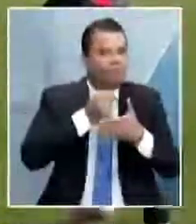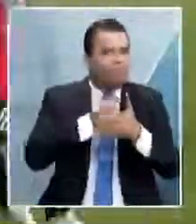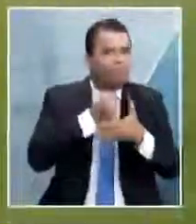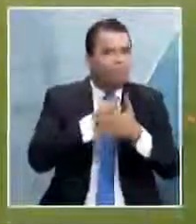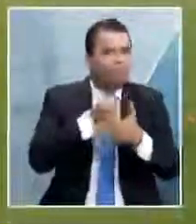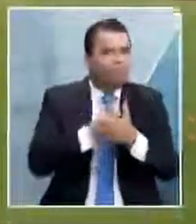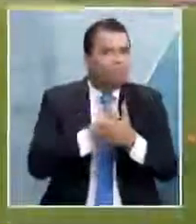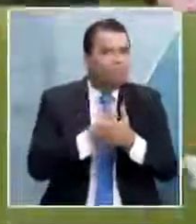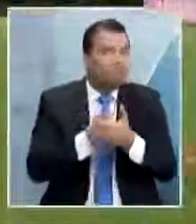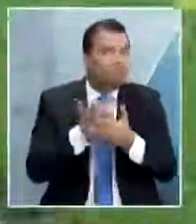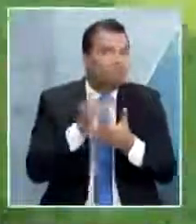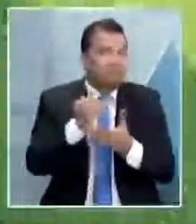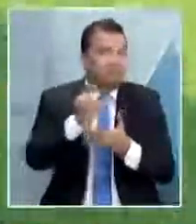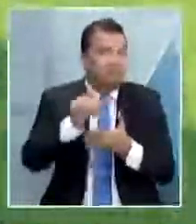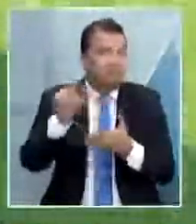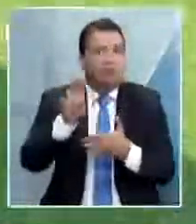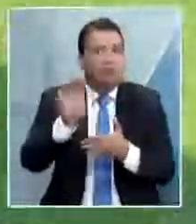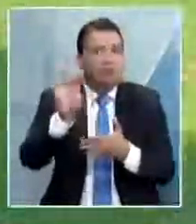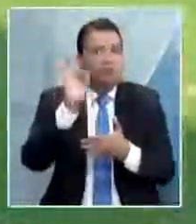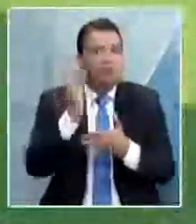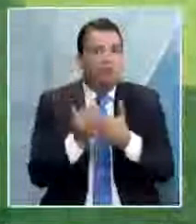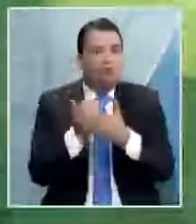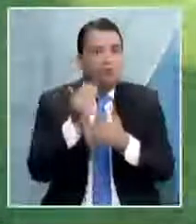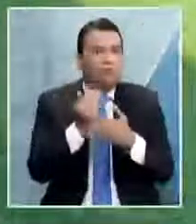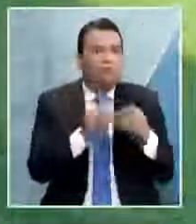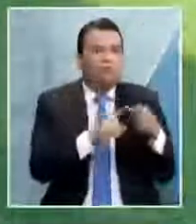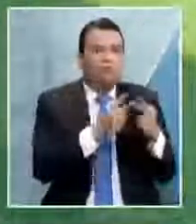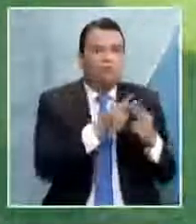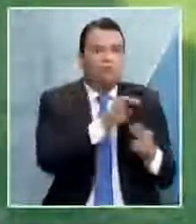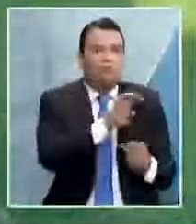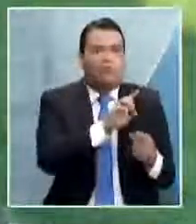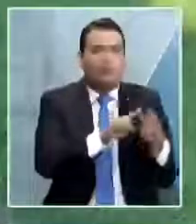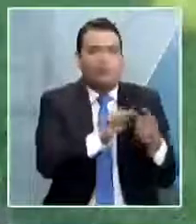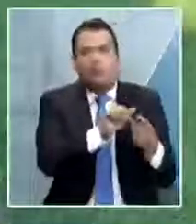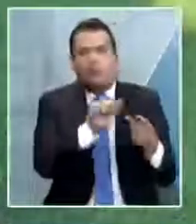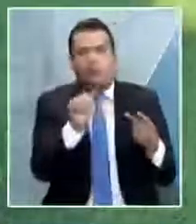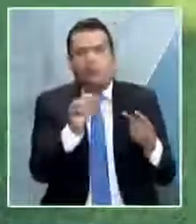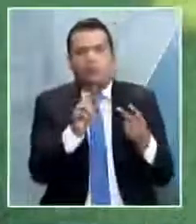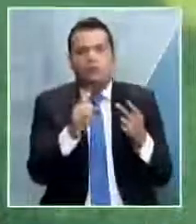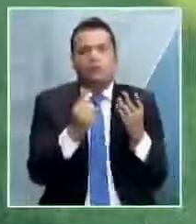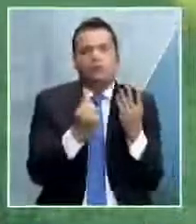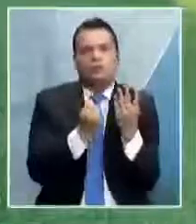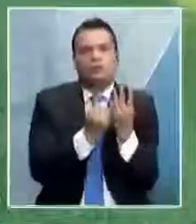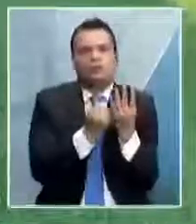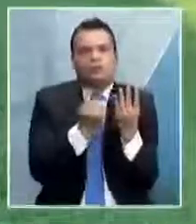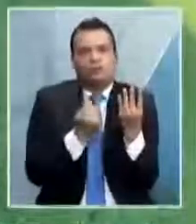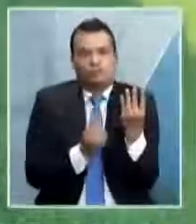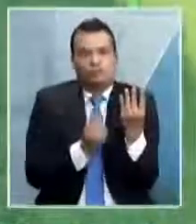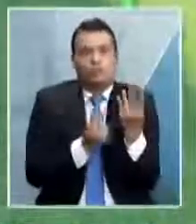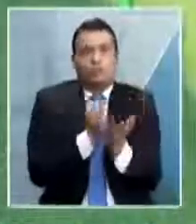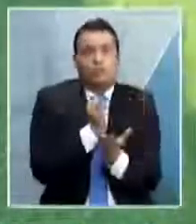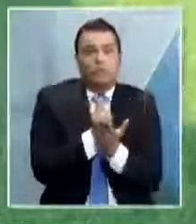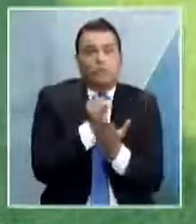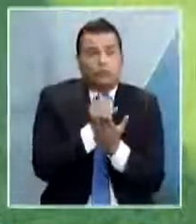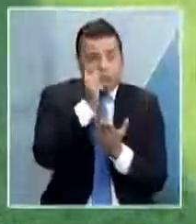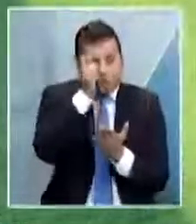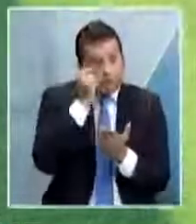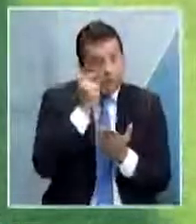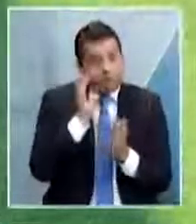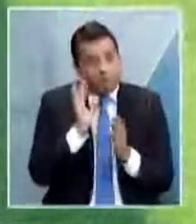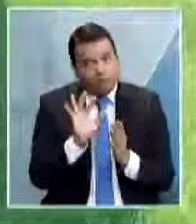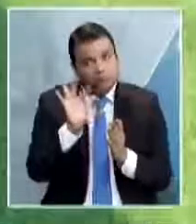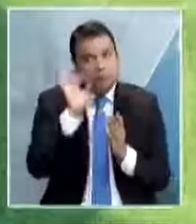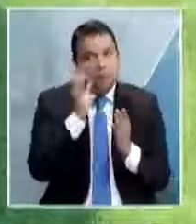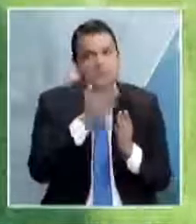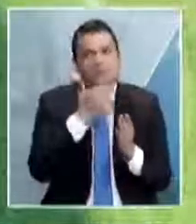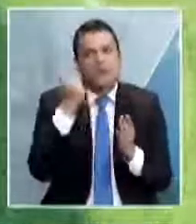de quizás dos jugadores, un 9 y un jugador extremo. Aunque la junta directiva del cuadro escarlata se inclina por conseguir ese